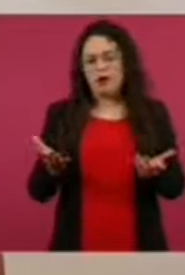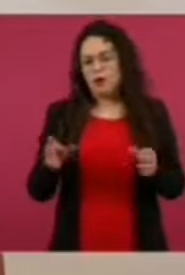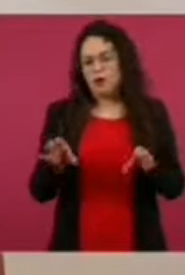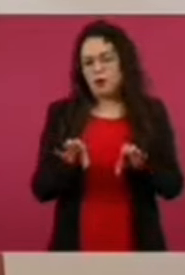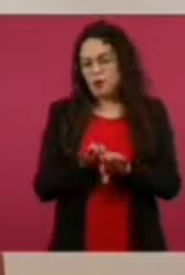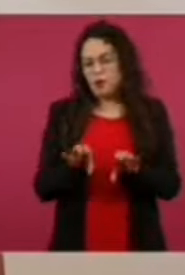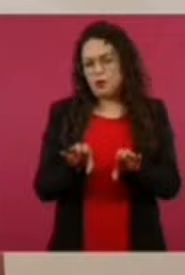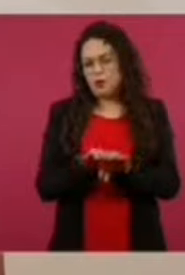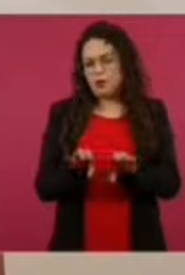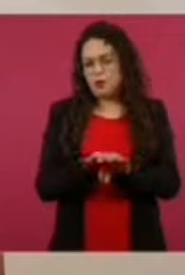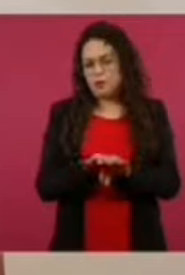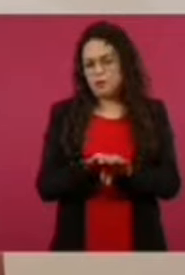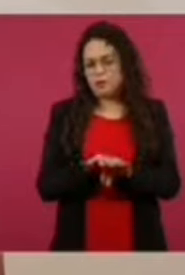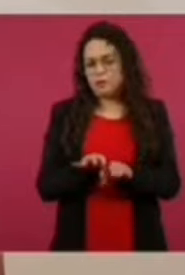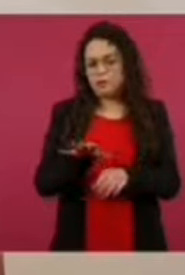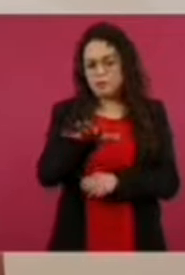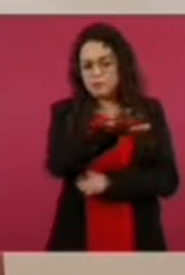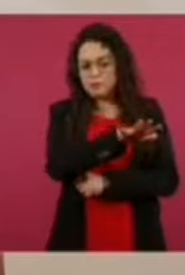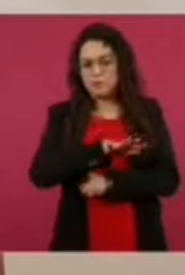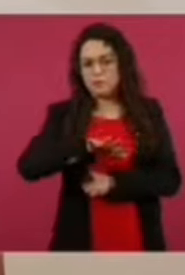los republicanos.